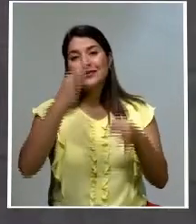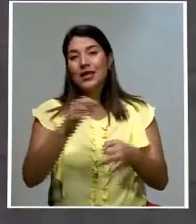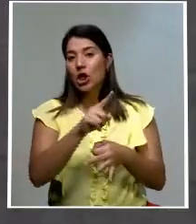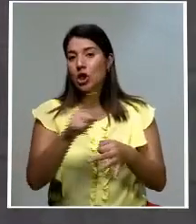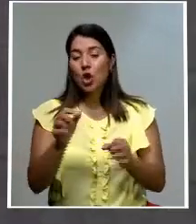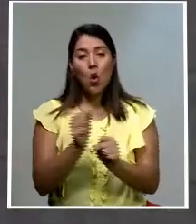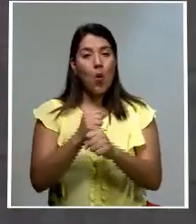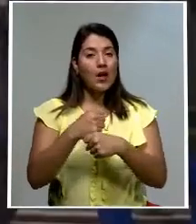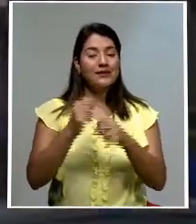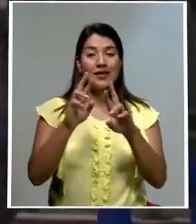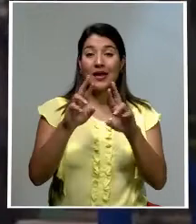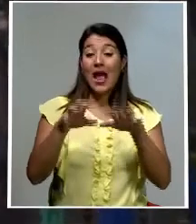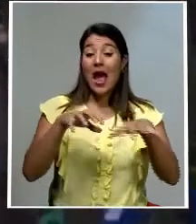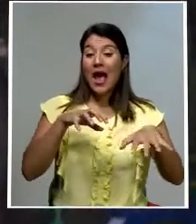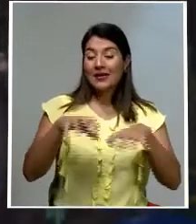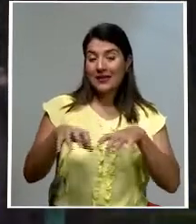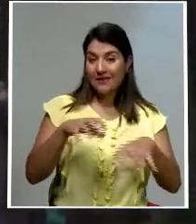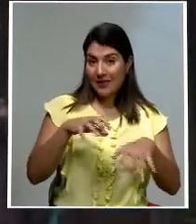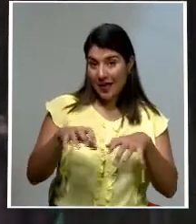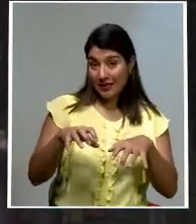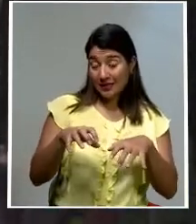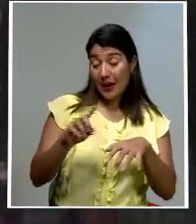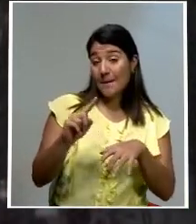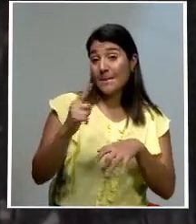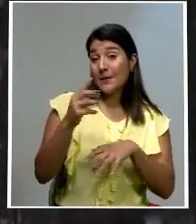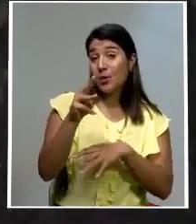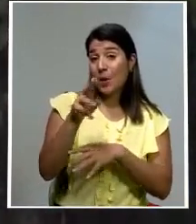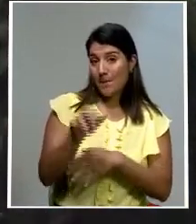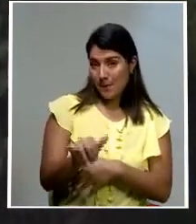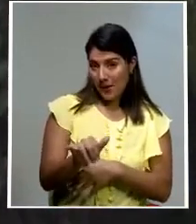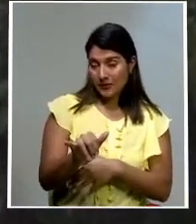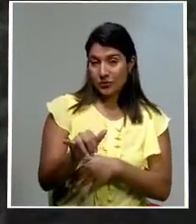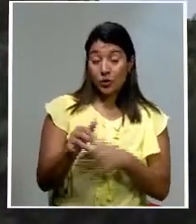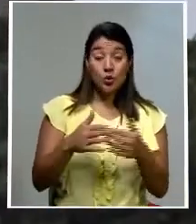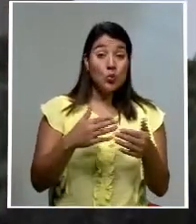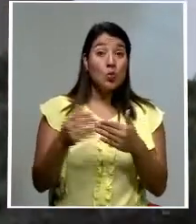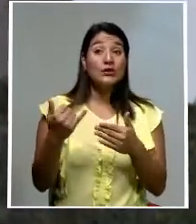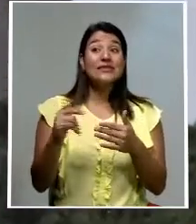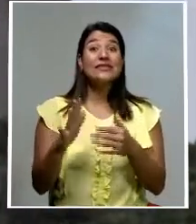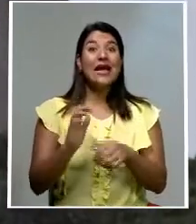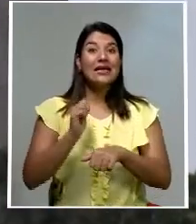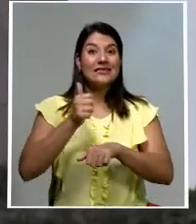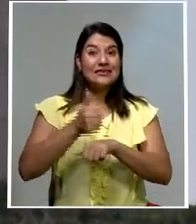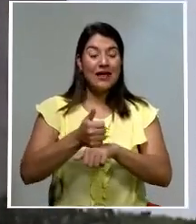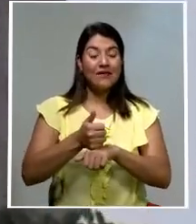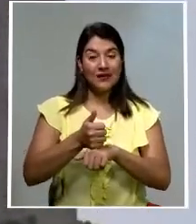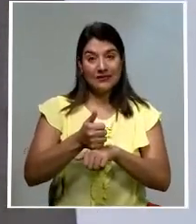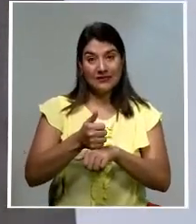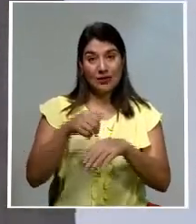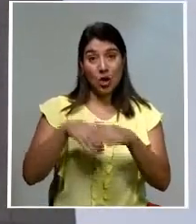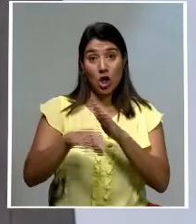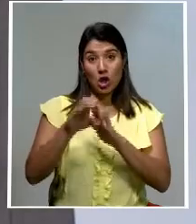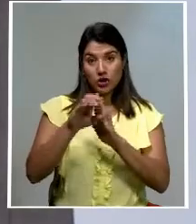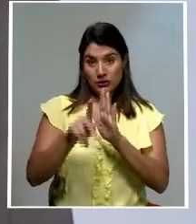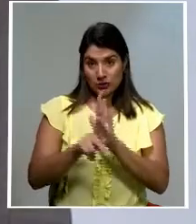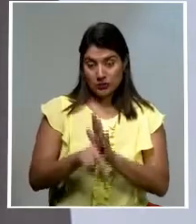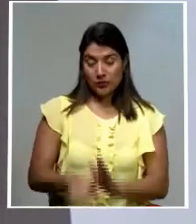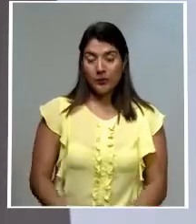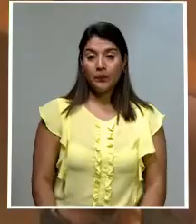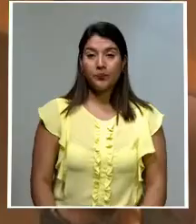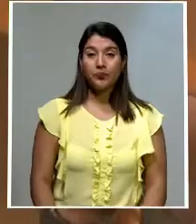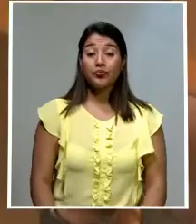sesión correspondiente el día señalado, aun cuando está previamente convocada para tal efecto.